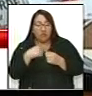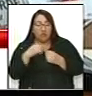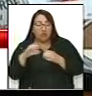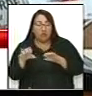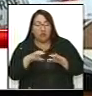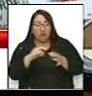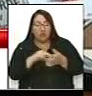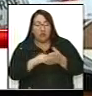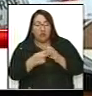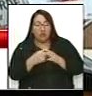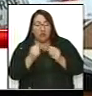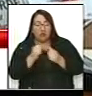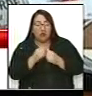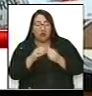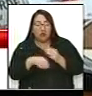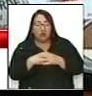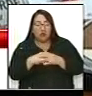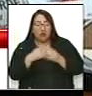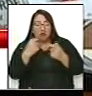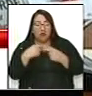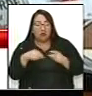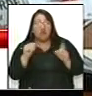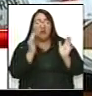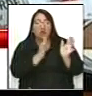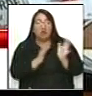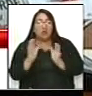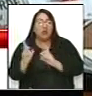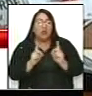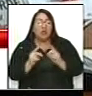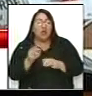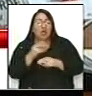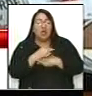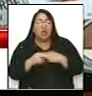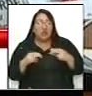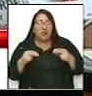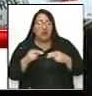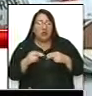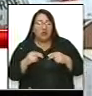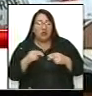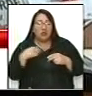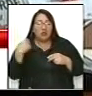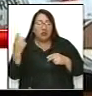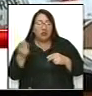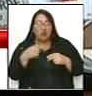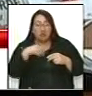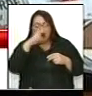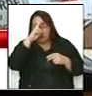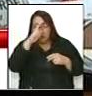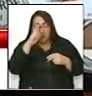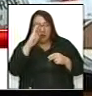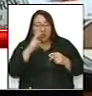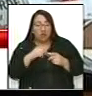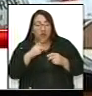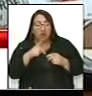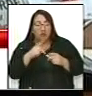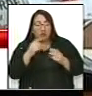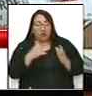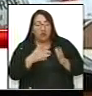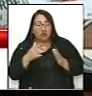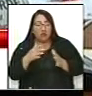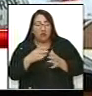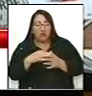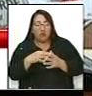fomentar una directiva a nivel de todo el Perú, una